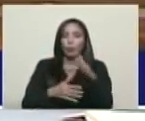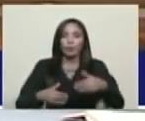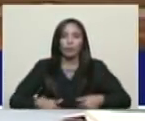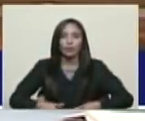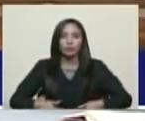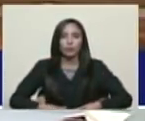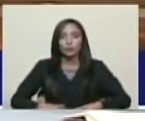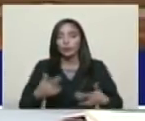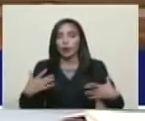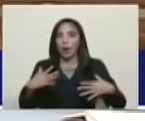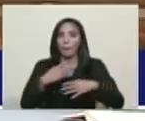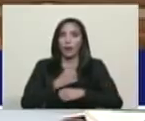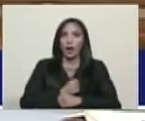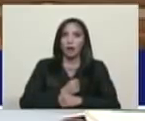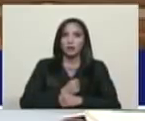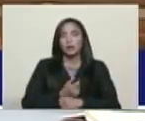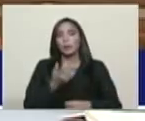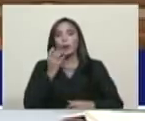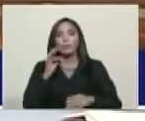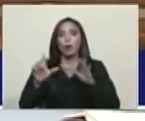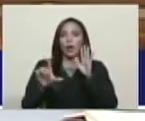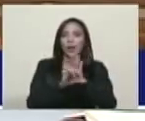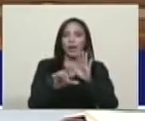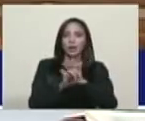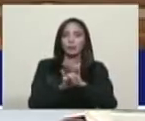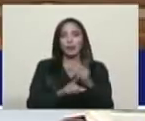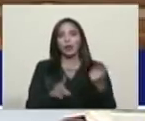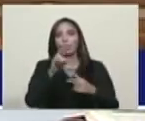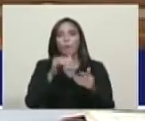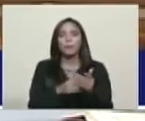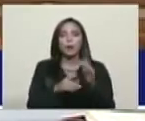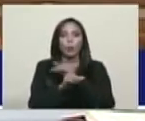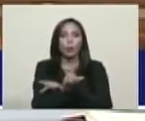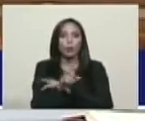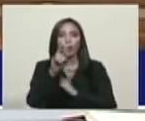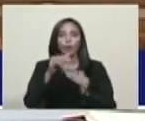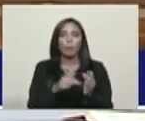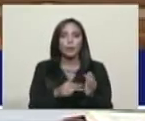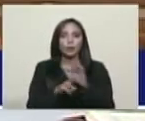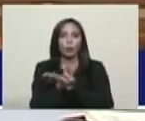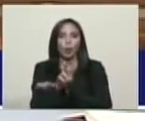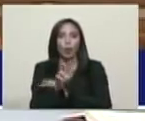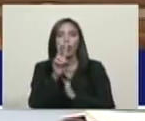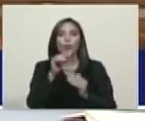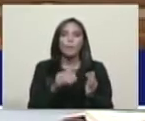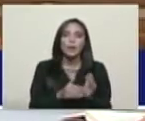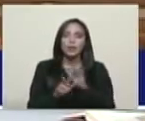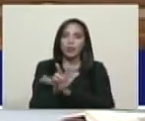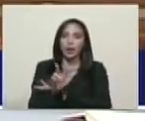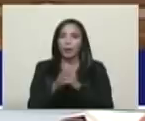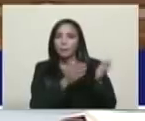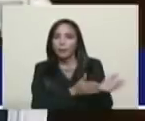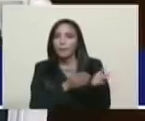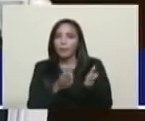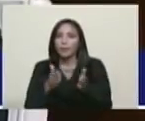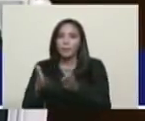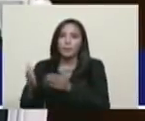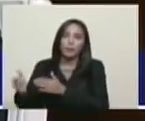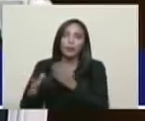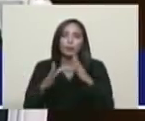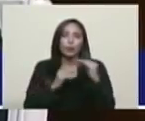esperanza, con la ley de tierras 2001, 2002, 2003, con los primeros planes de desarrollo